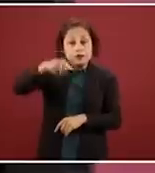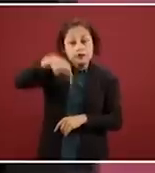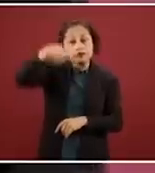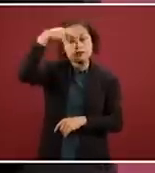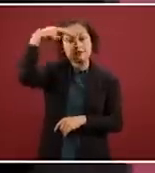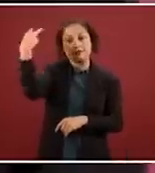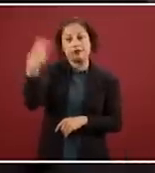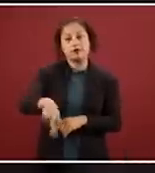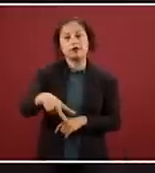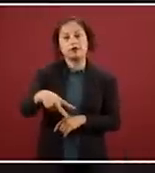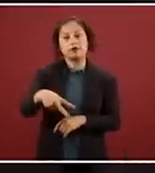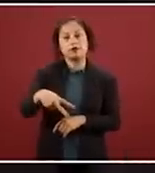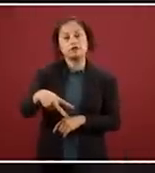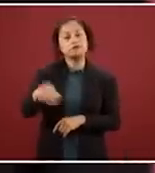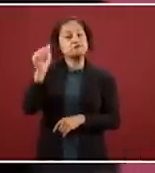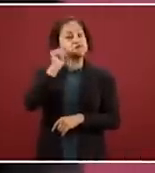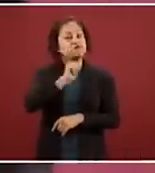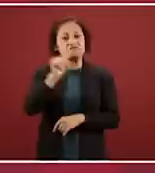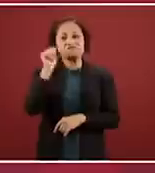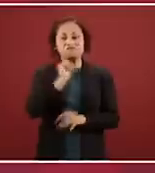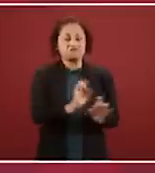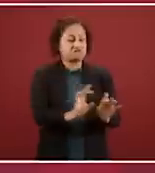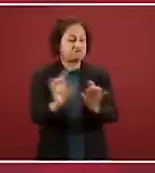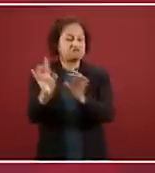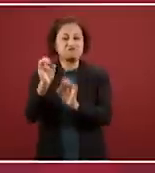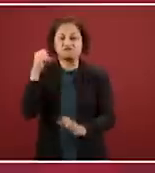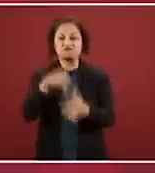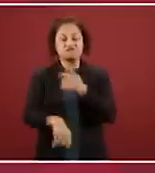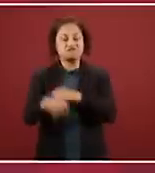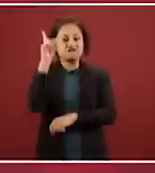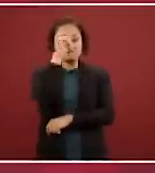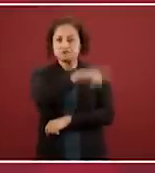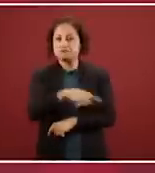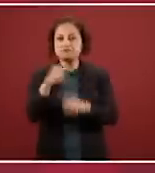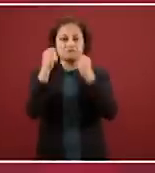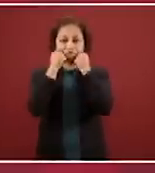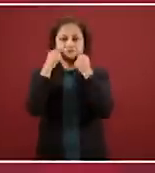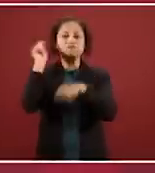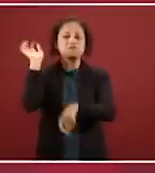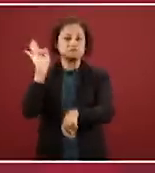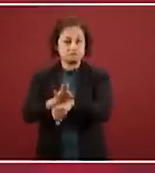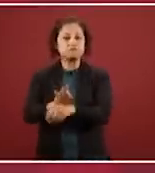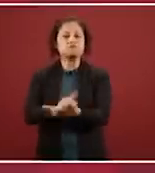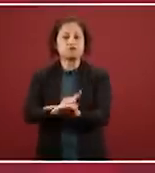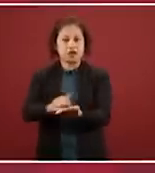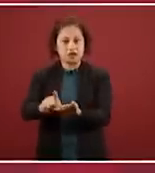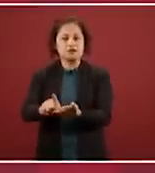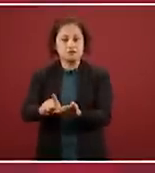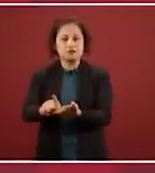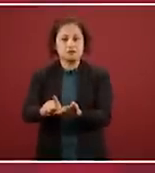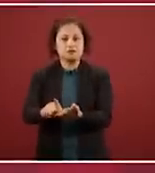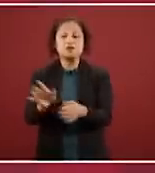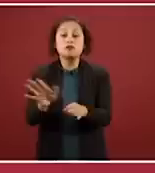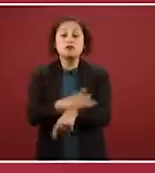siempre, hasta en circunstancias más difíciles, se ha hecho valer. Es un asunto de